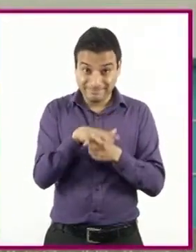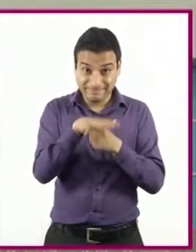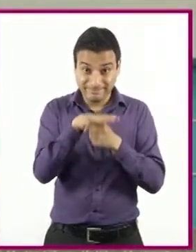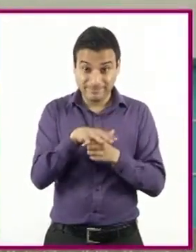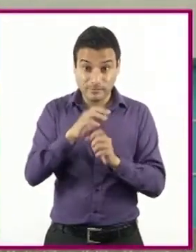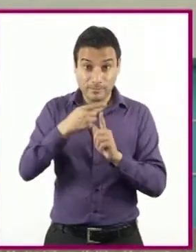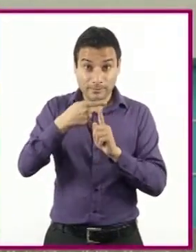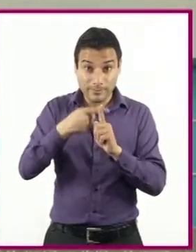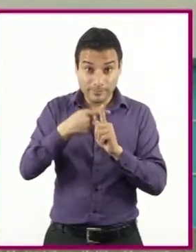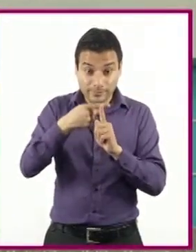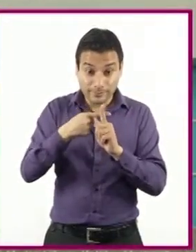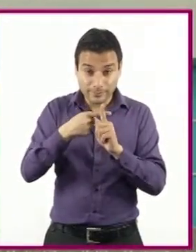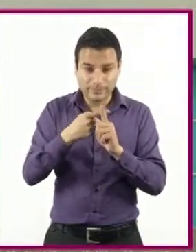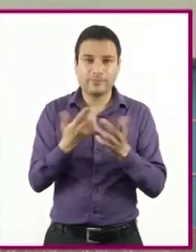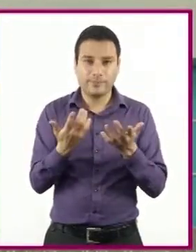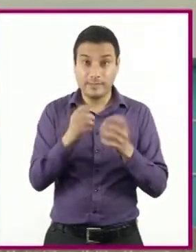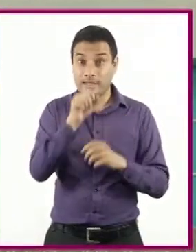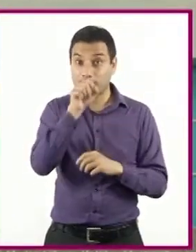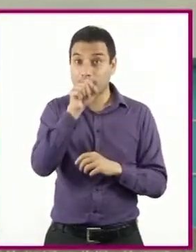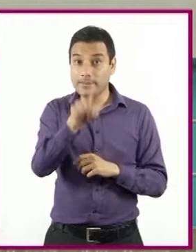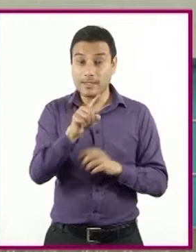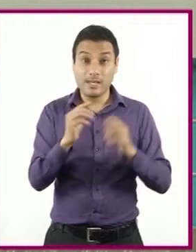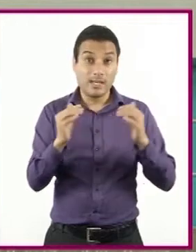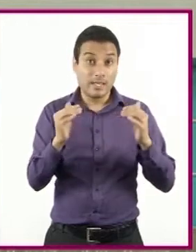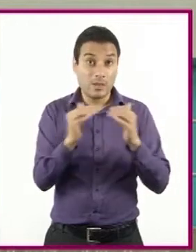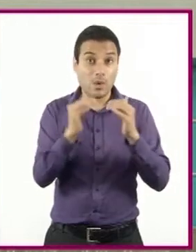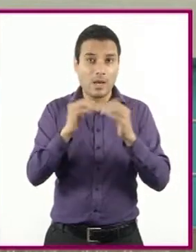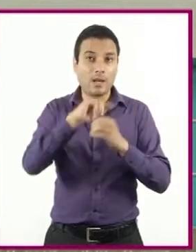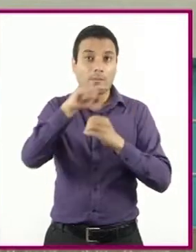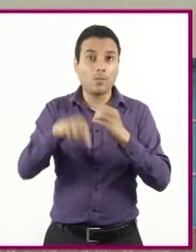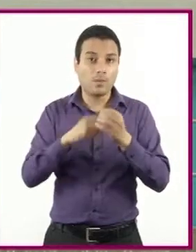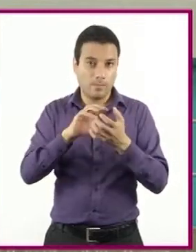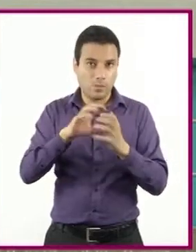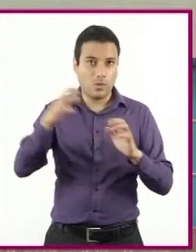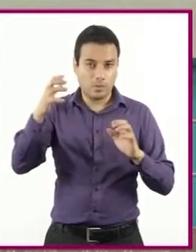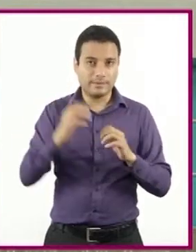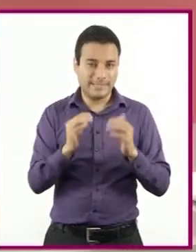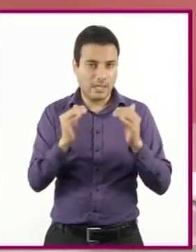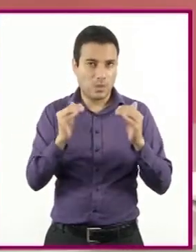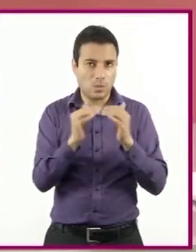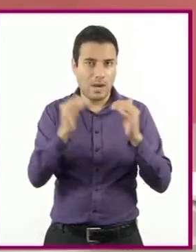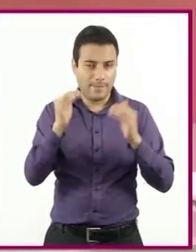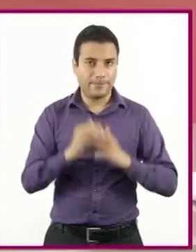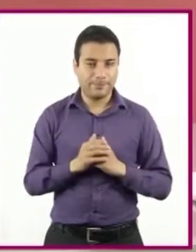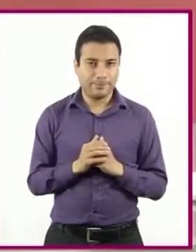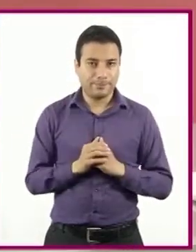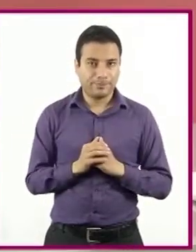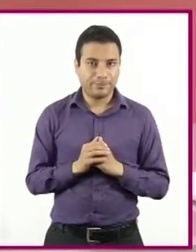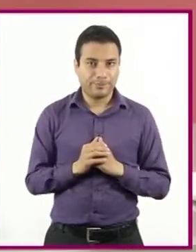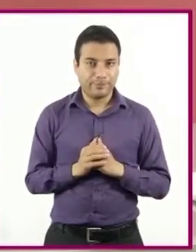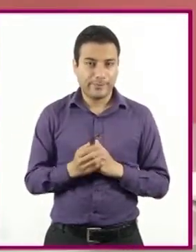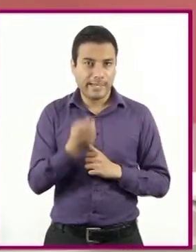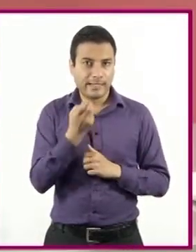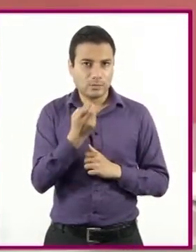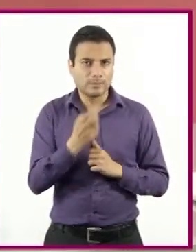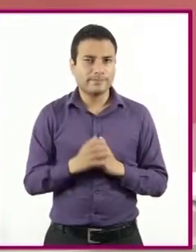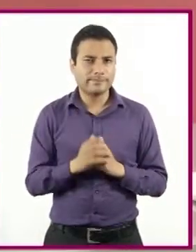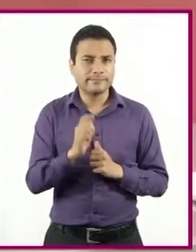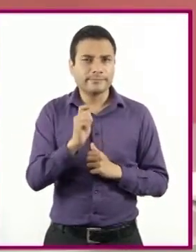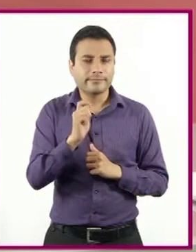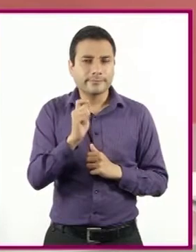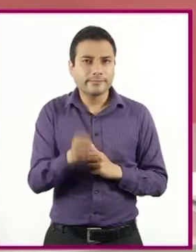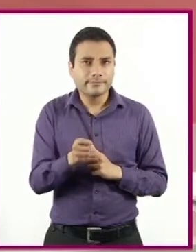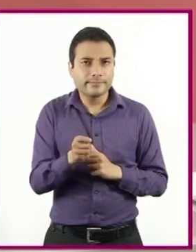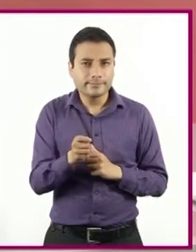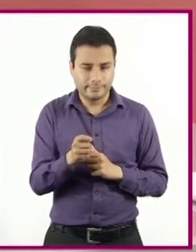determinadas es proporcional al número de átomos o moléculas que lo conforman. Lo anterior establece una relación